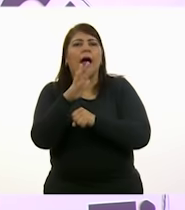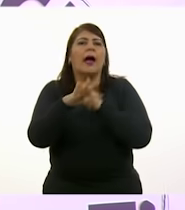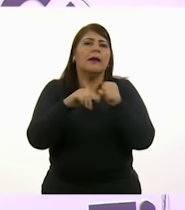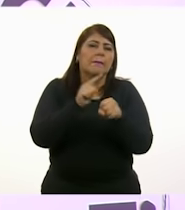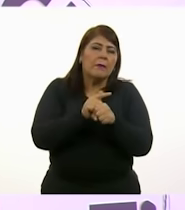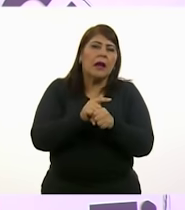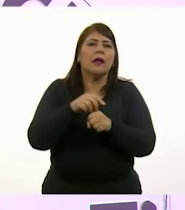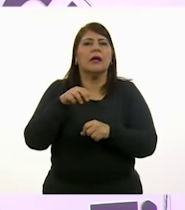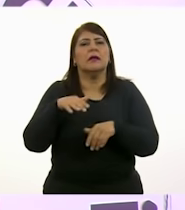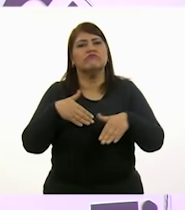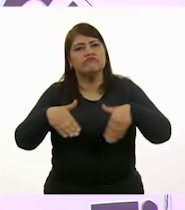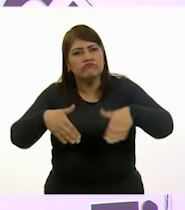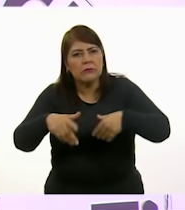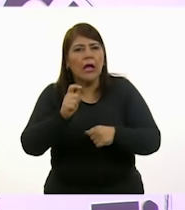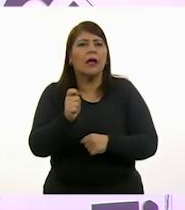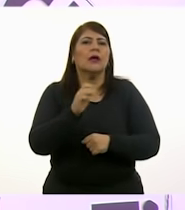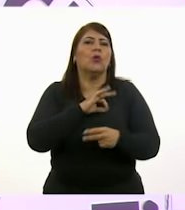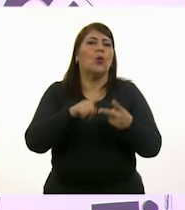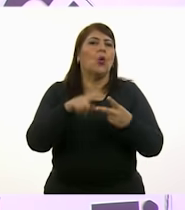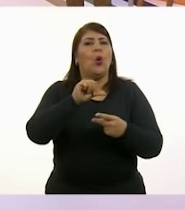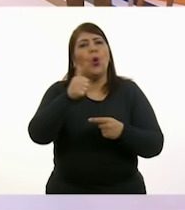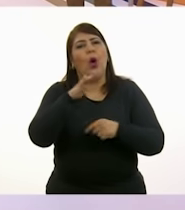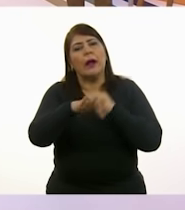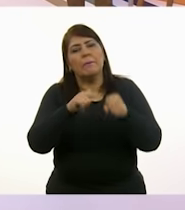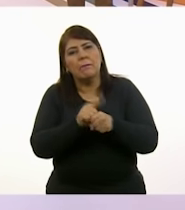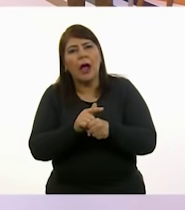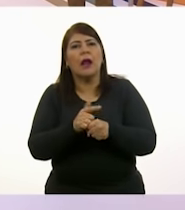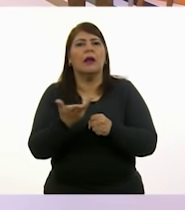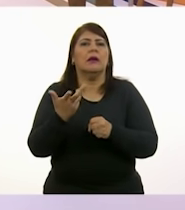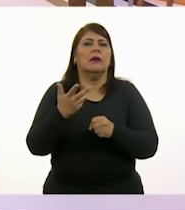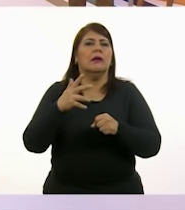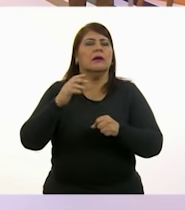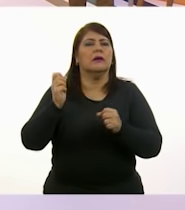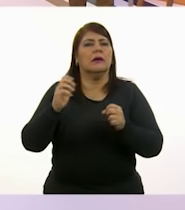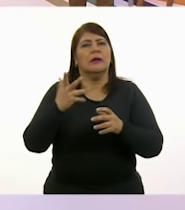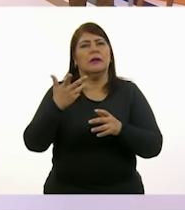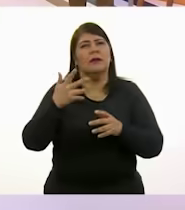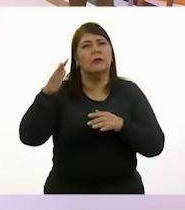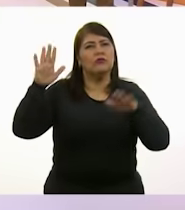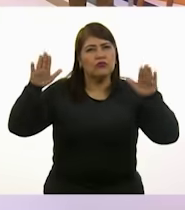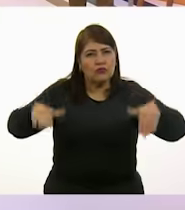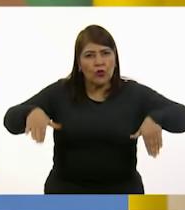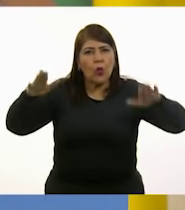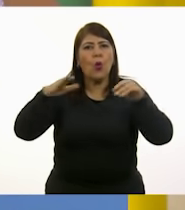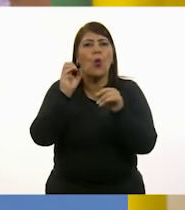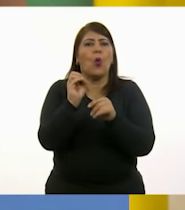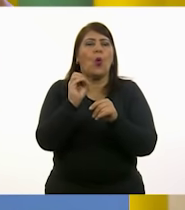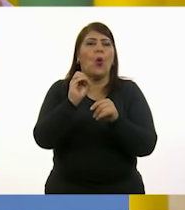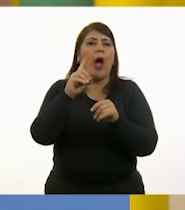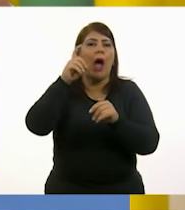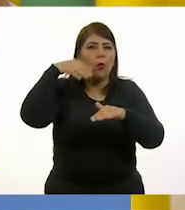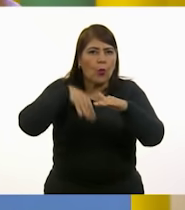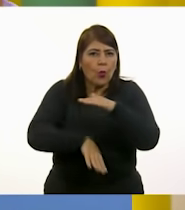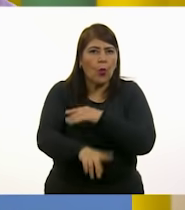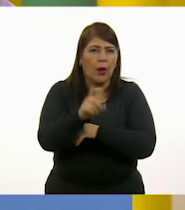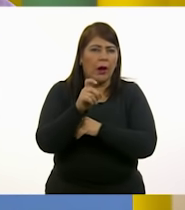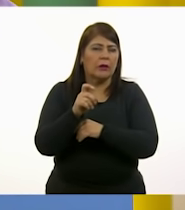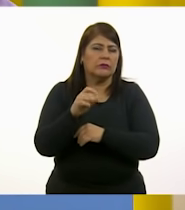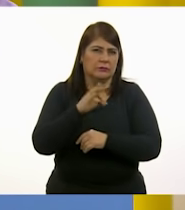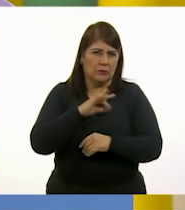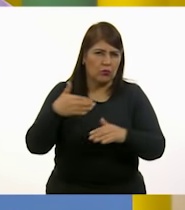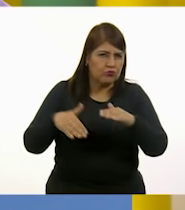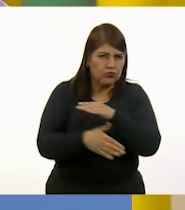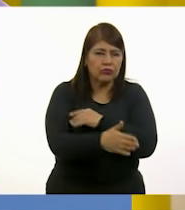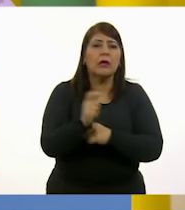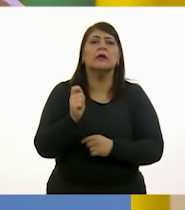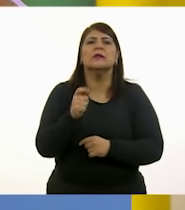animales vuelan, qué animales nadan Lo vamos a ir construyendo a lo largo de las clases Ustedes vayan pensando cómo quieren hacer